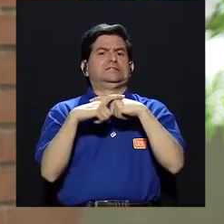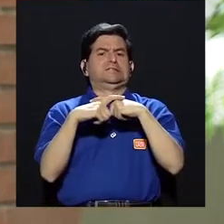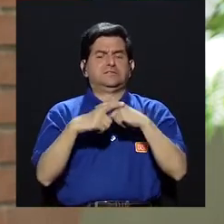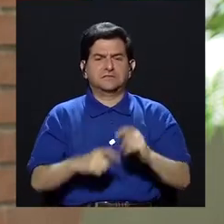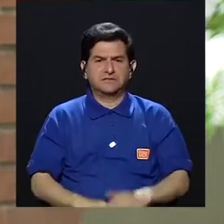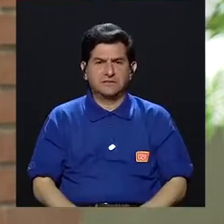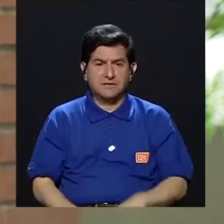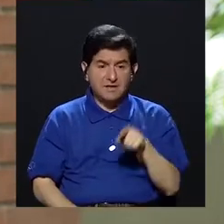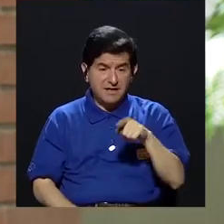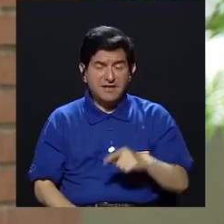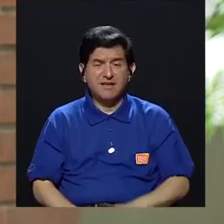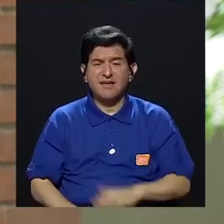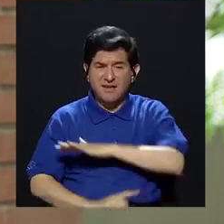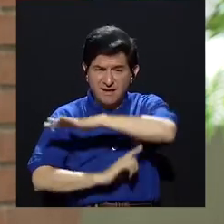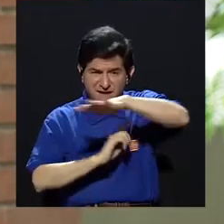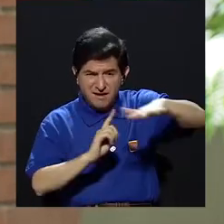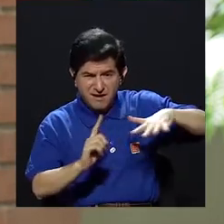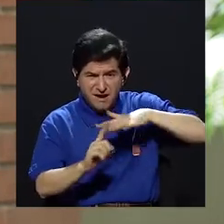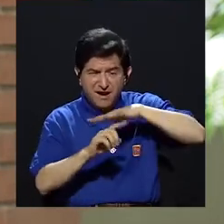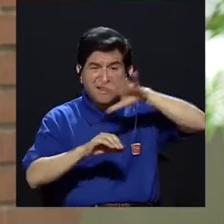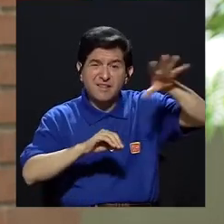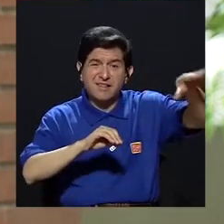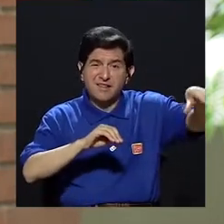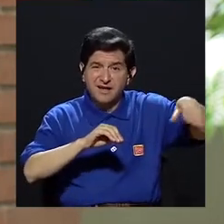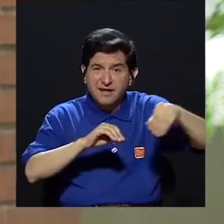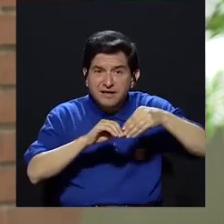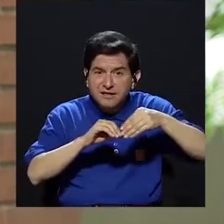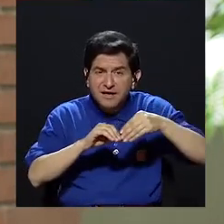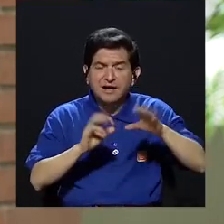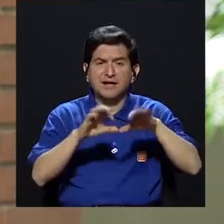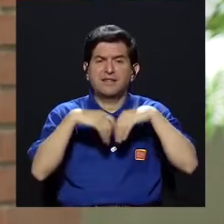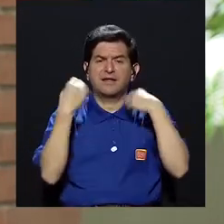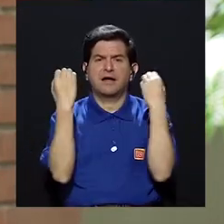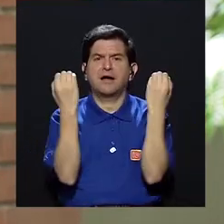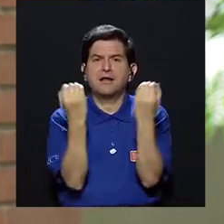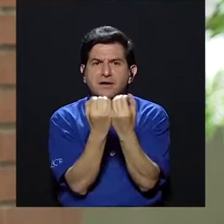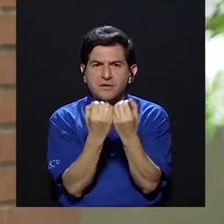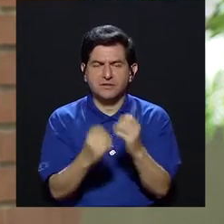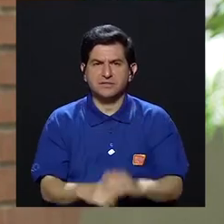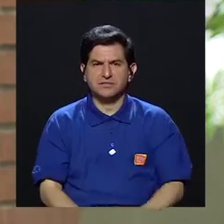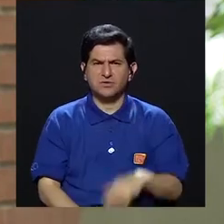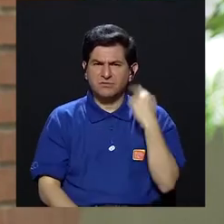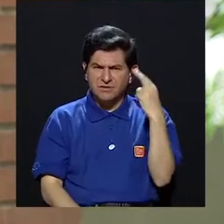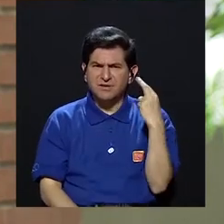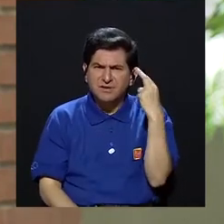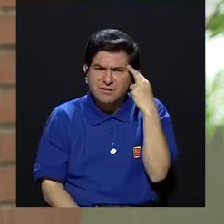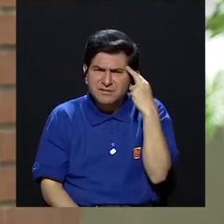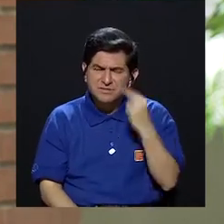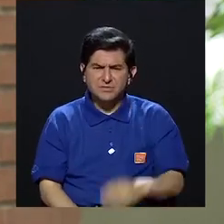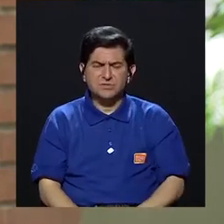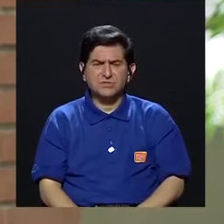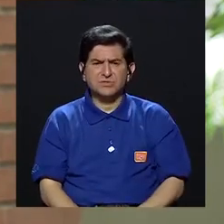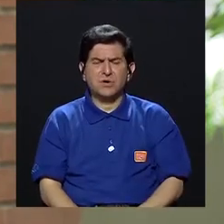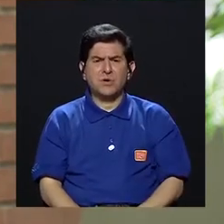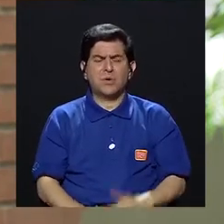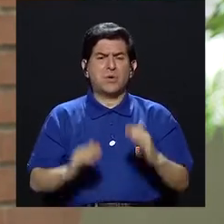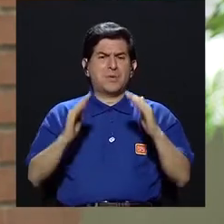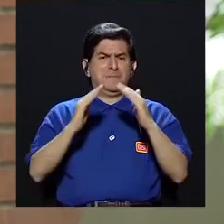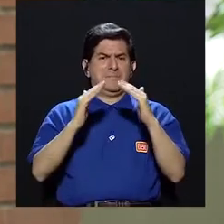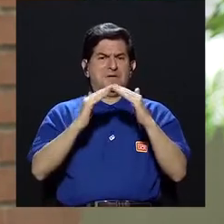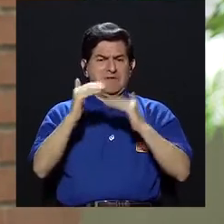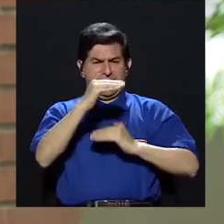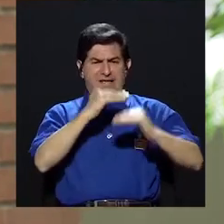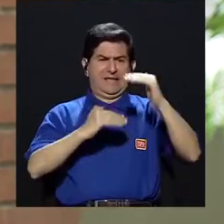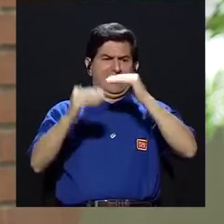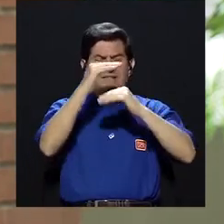ese entorno le suma a la organización, porque la vida en condominio no es